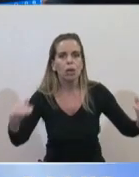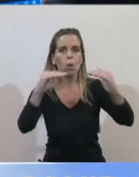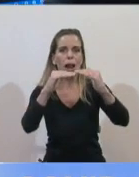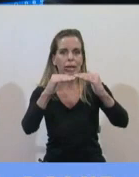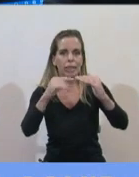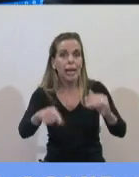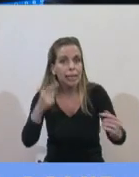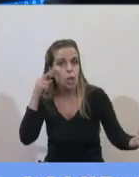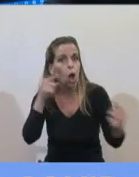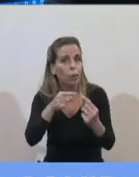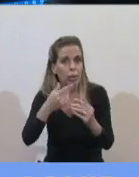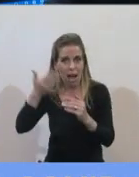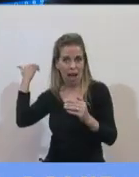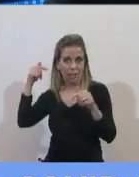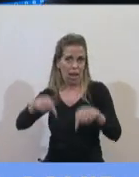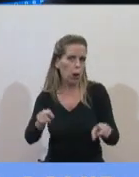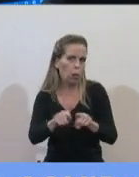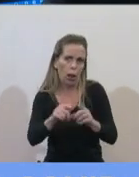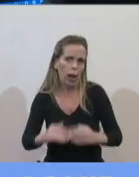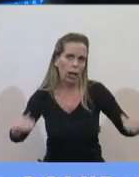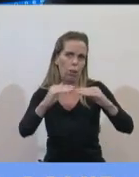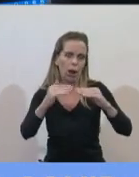aspiramos antes y ahora y más que nunca muchas gracias